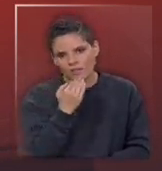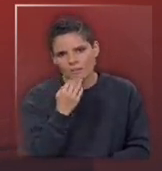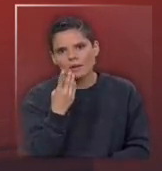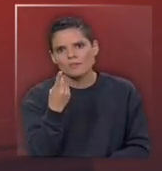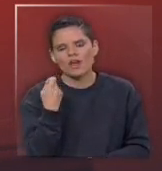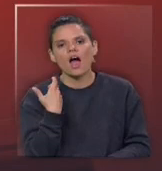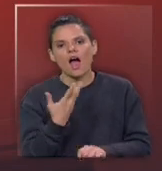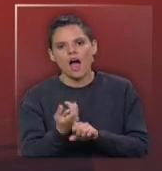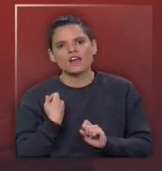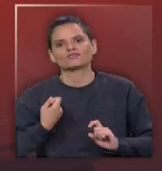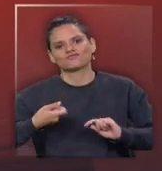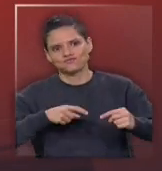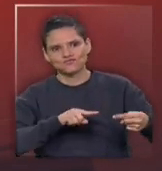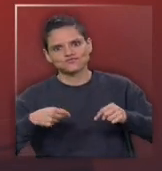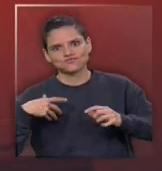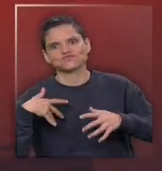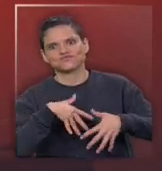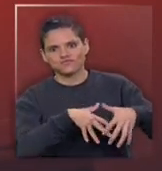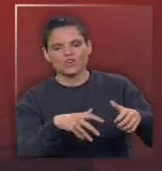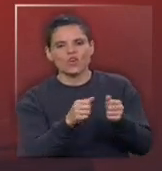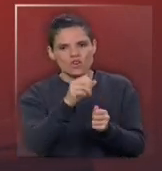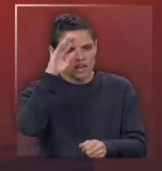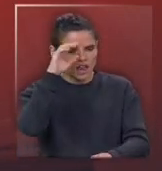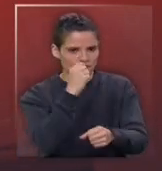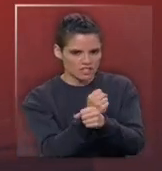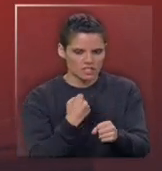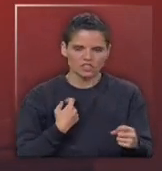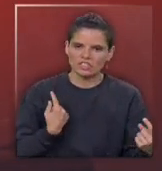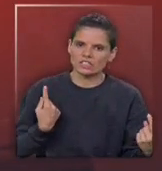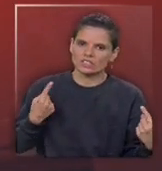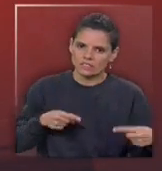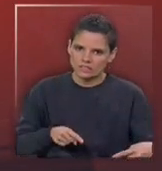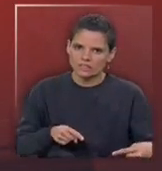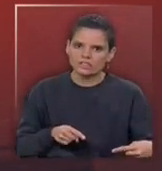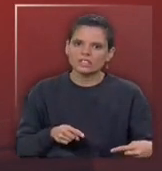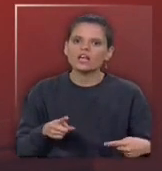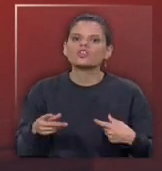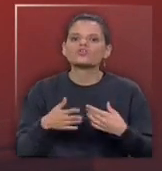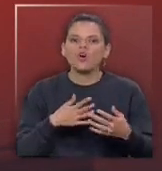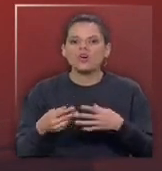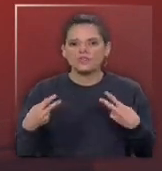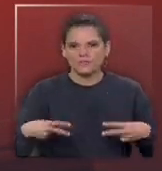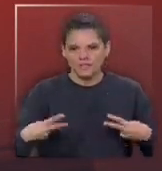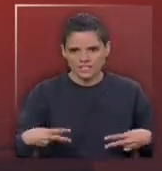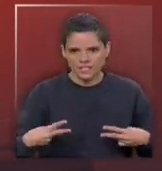manifestantes y el actuar de carabineros ahí en Viña del Mar.